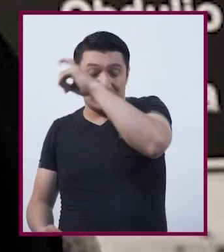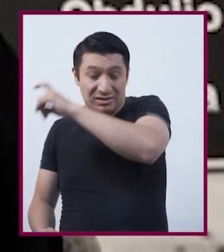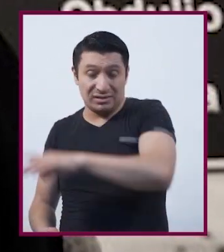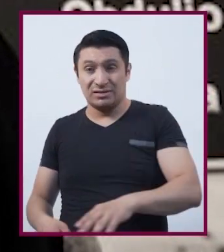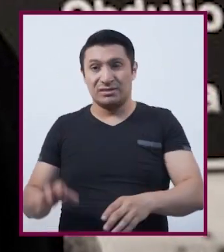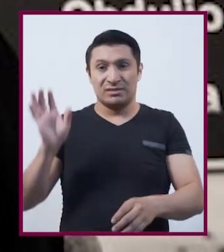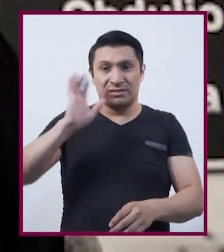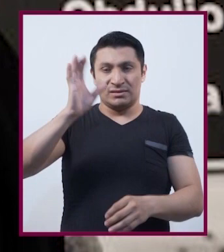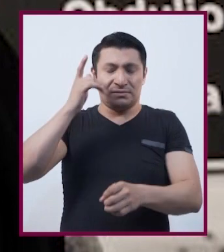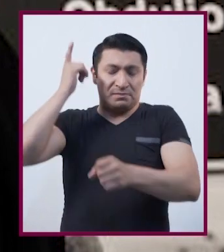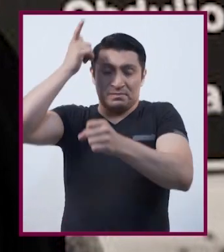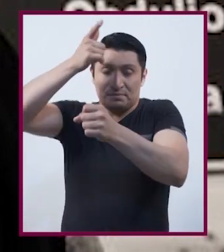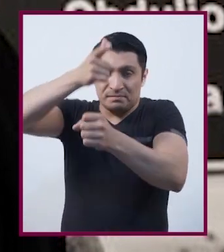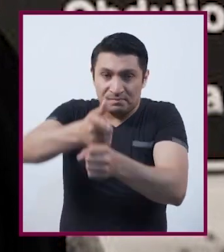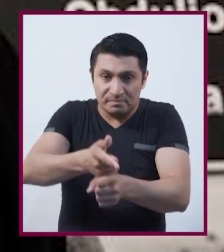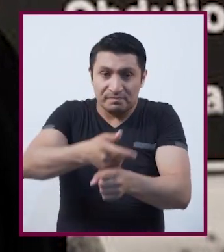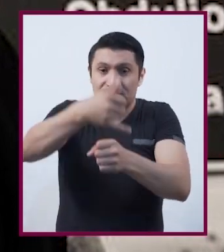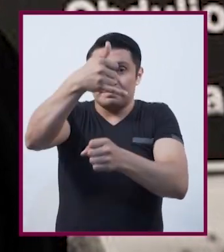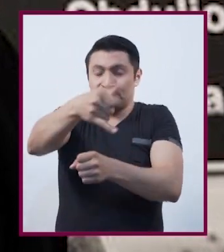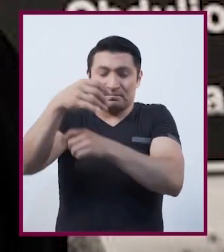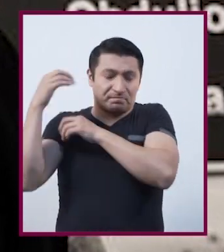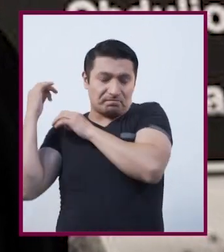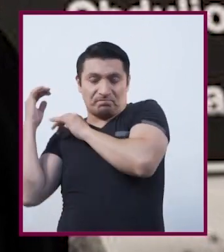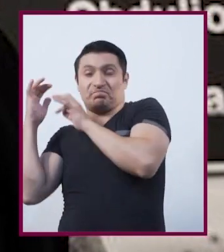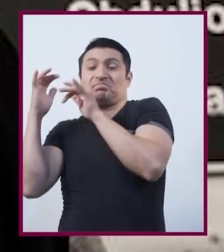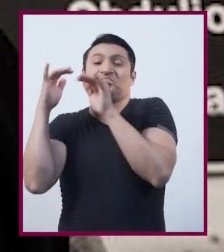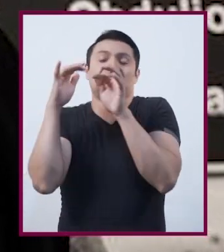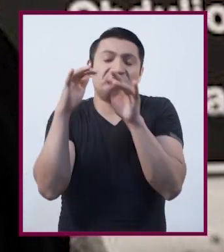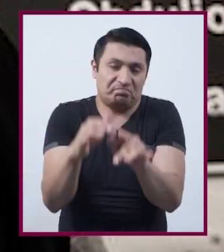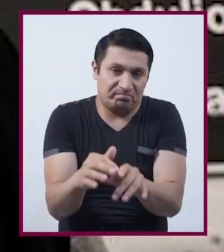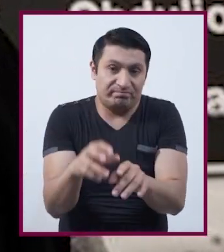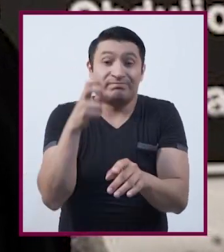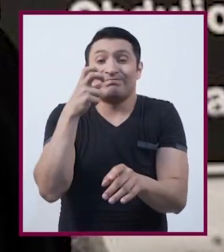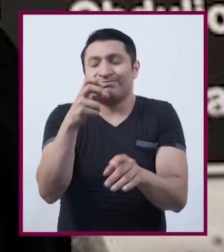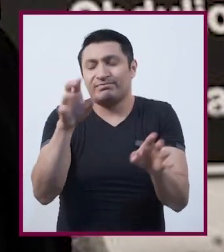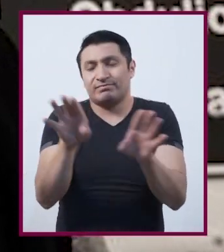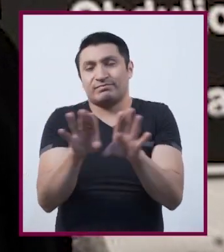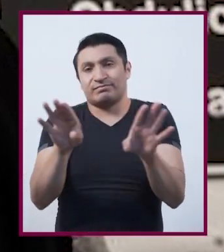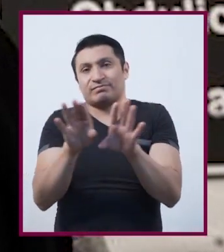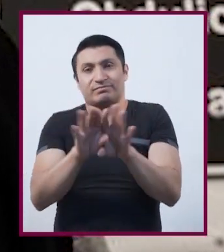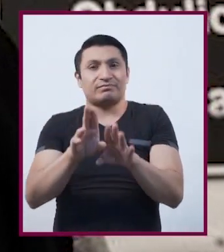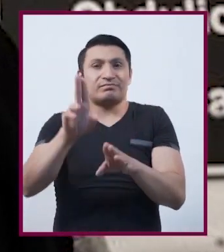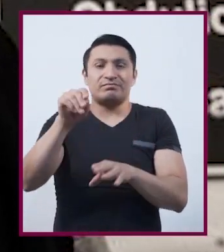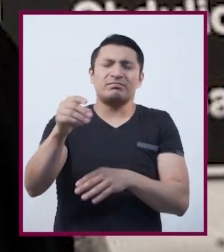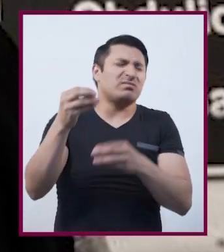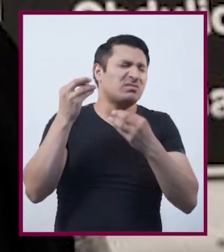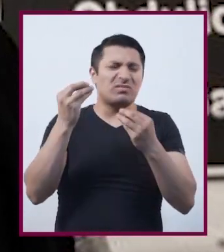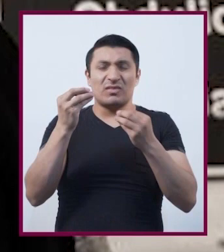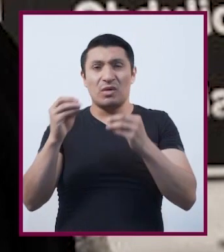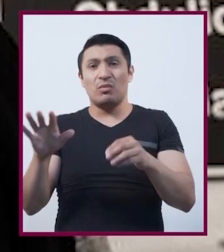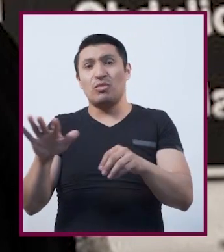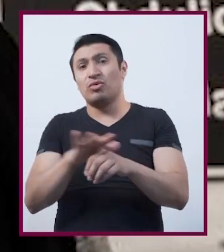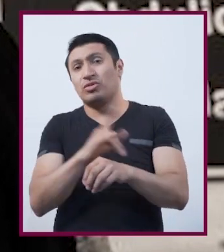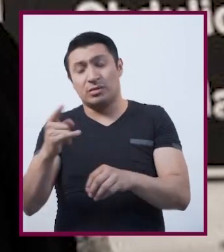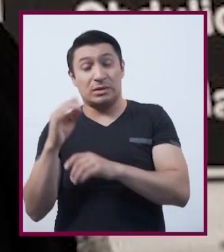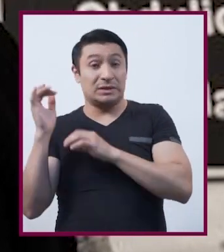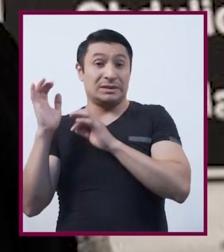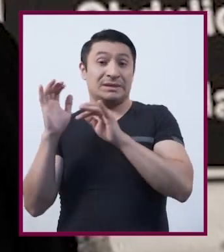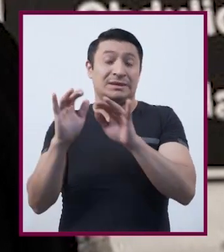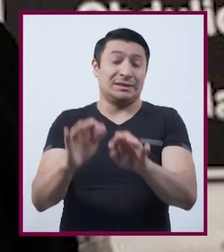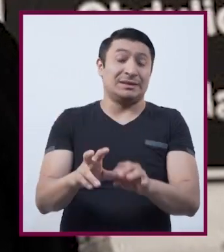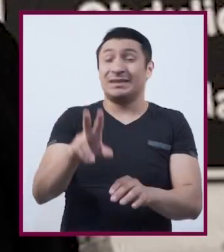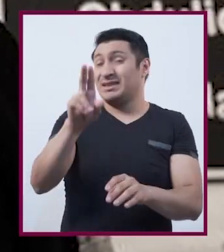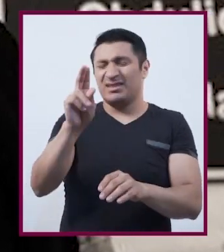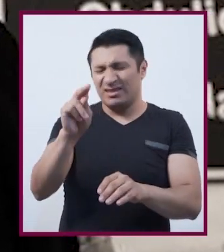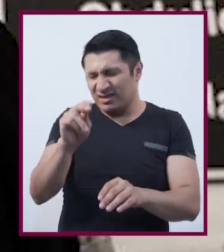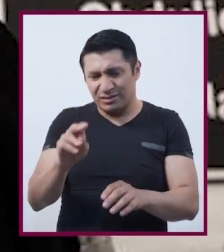cuyos efectos no se debieron tanto a la conquista misma o a la colonización, sino al